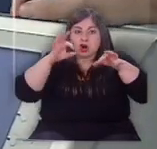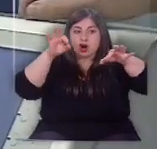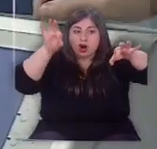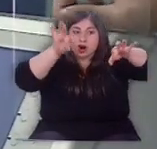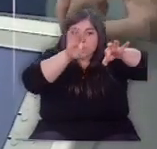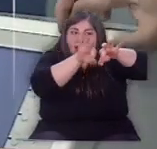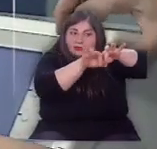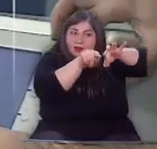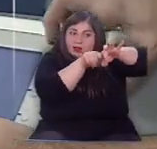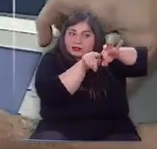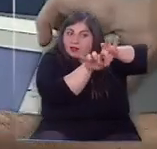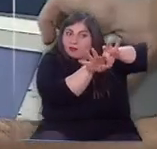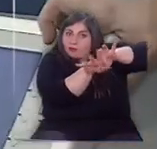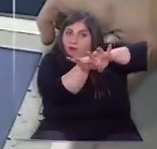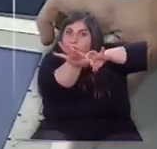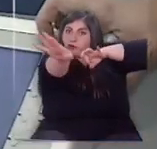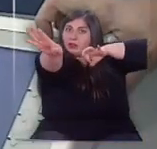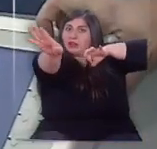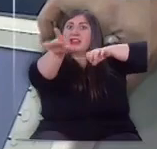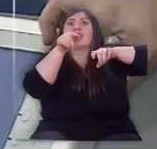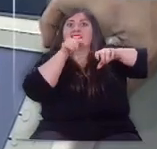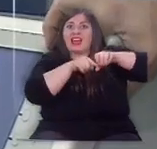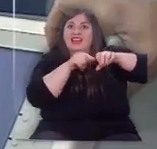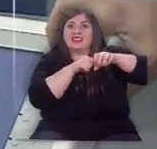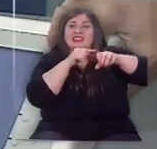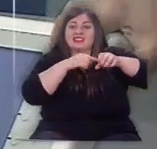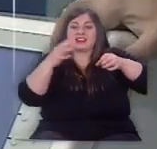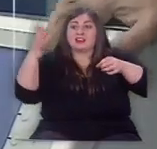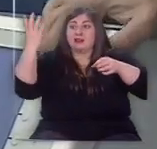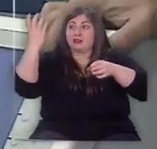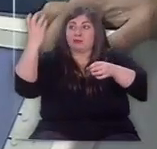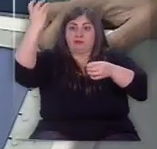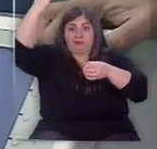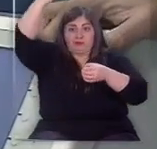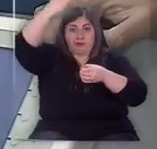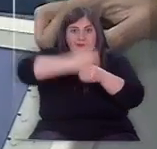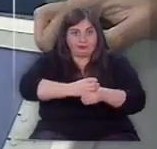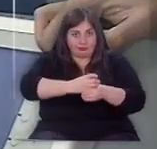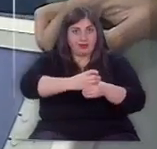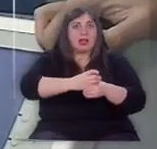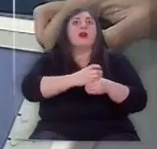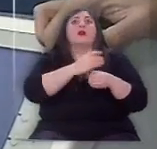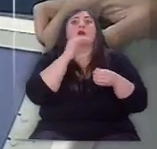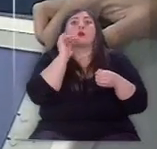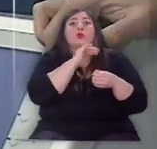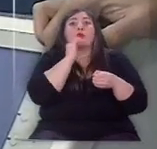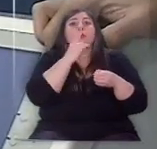puerto exhalatorio. Y al conectar el puerto exhalatorio